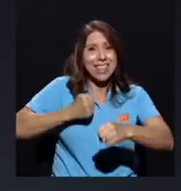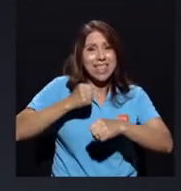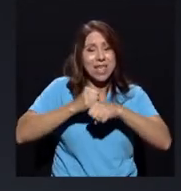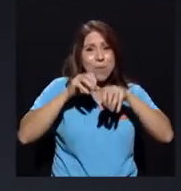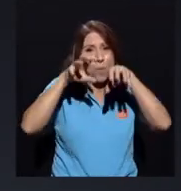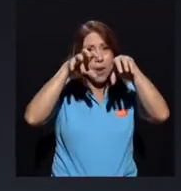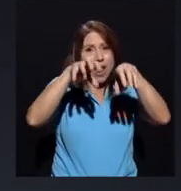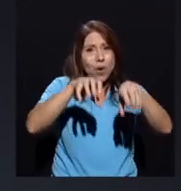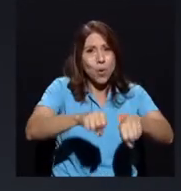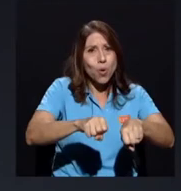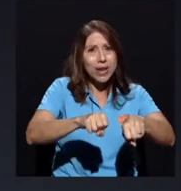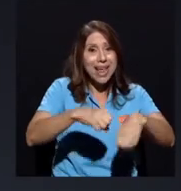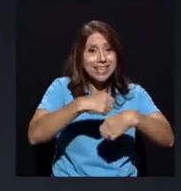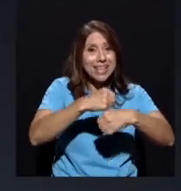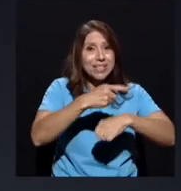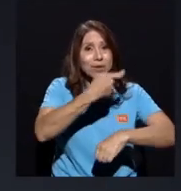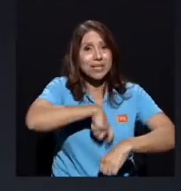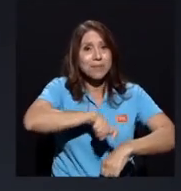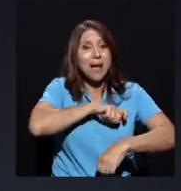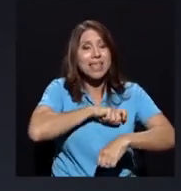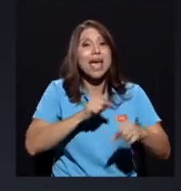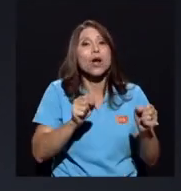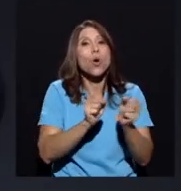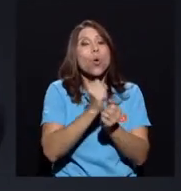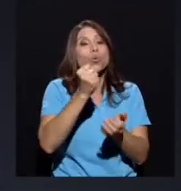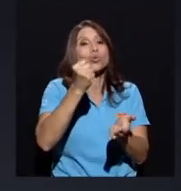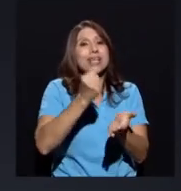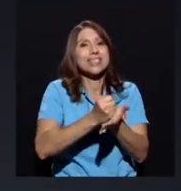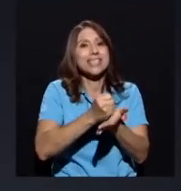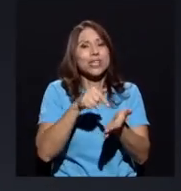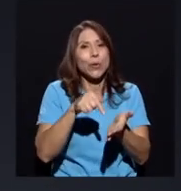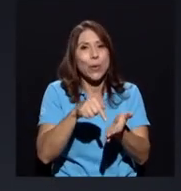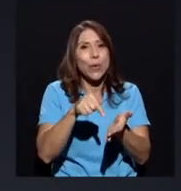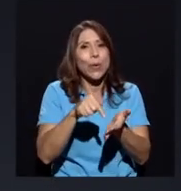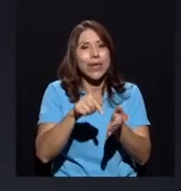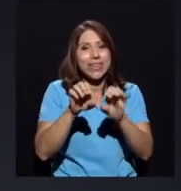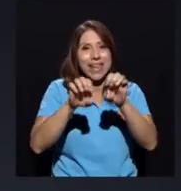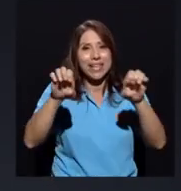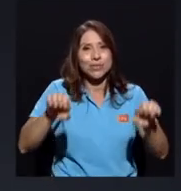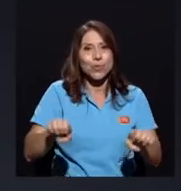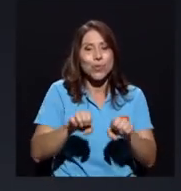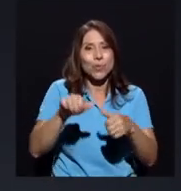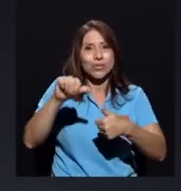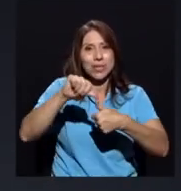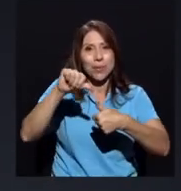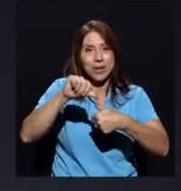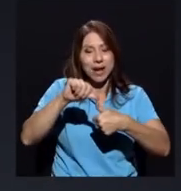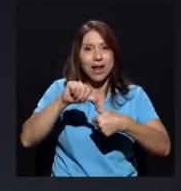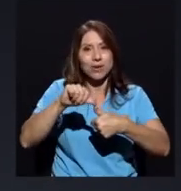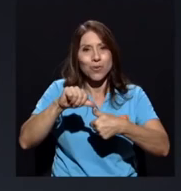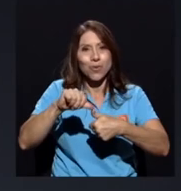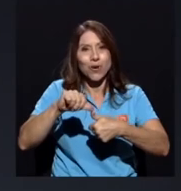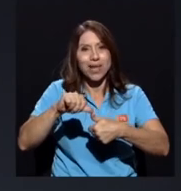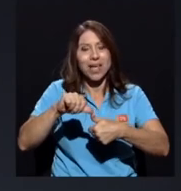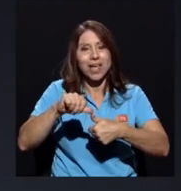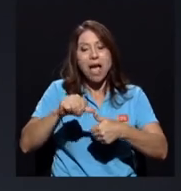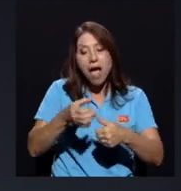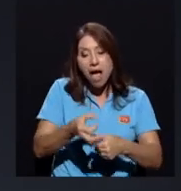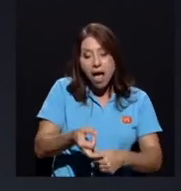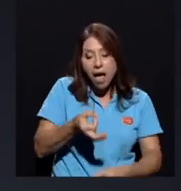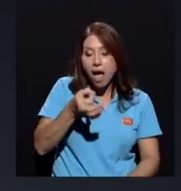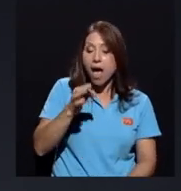forjado de españa como un sellito de el escudo centroamericano y entonces